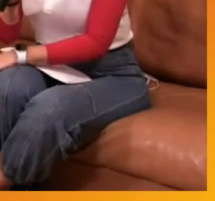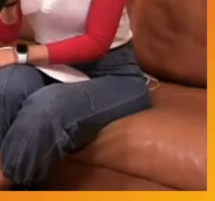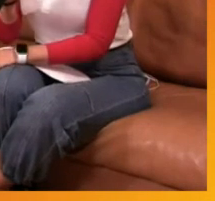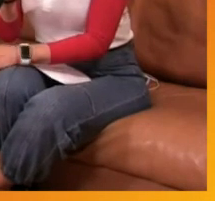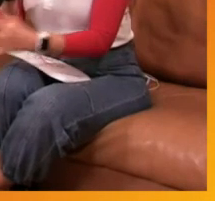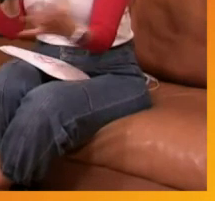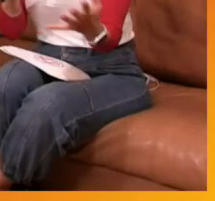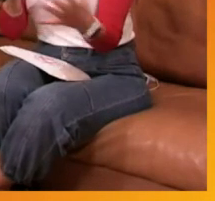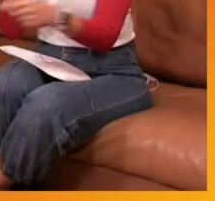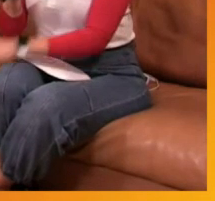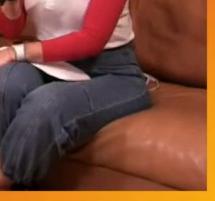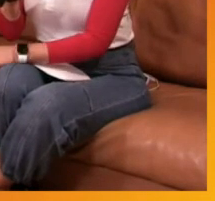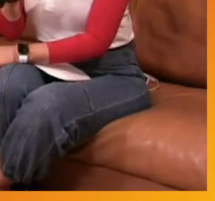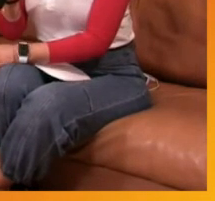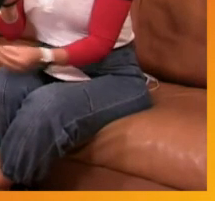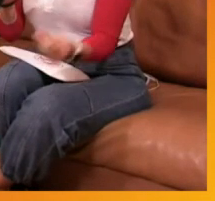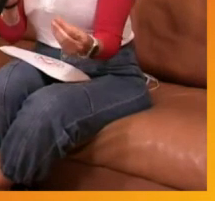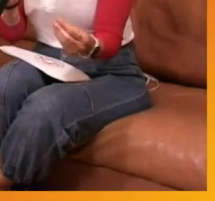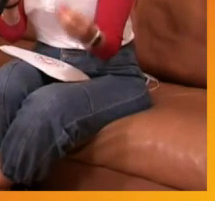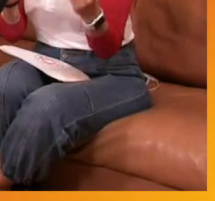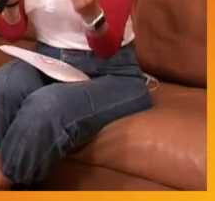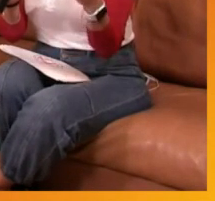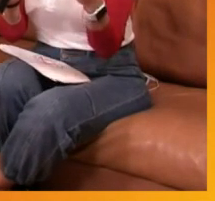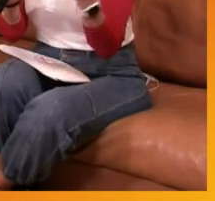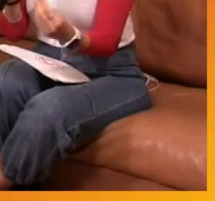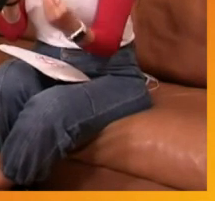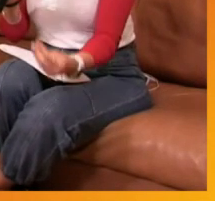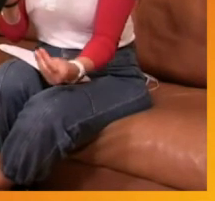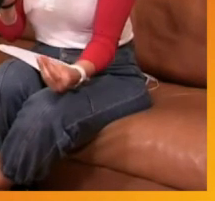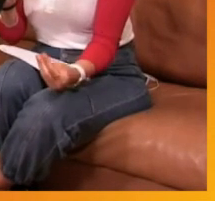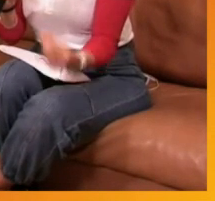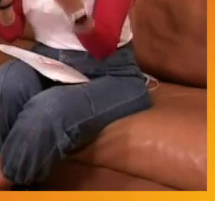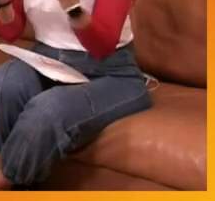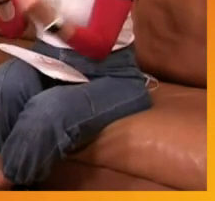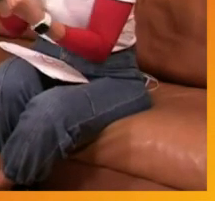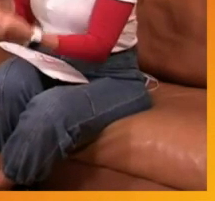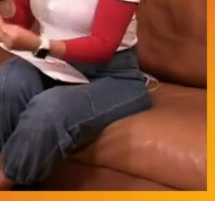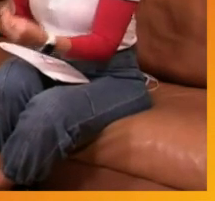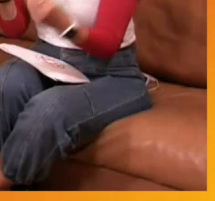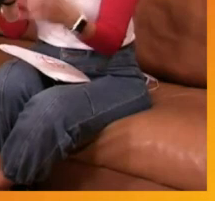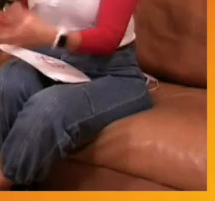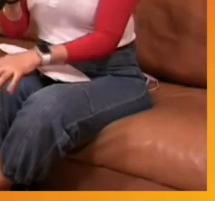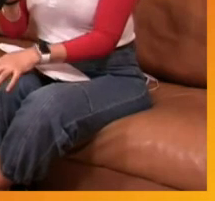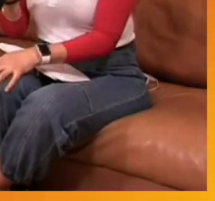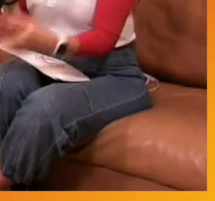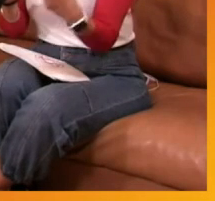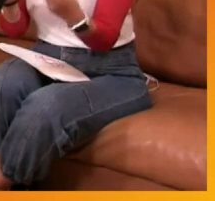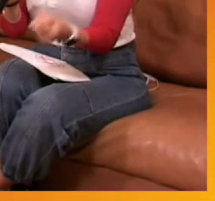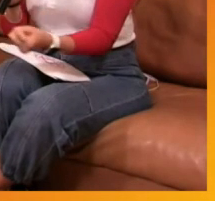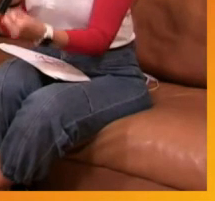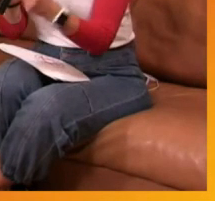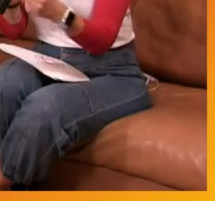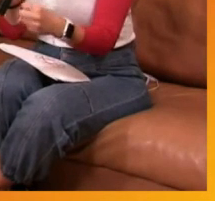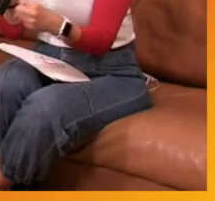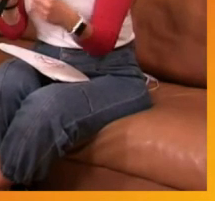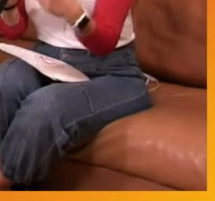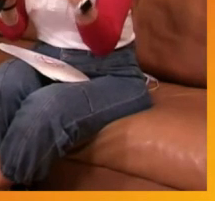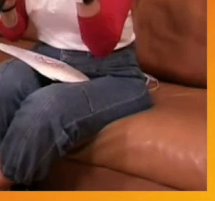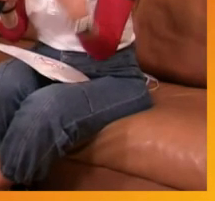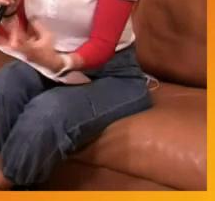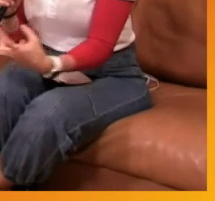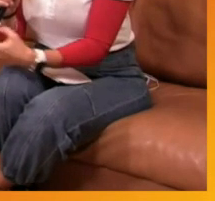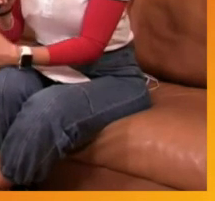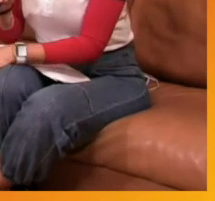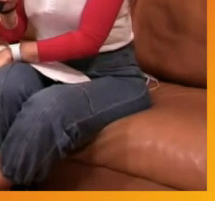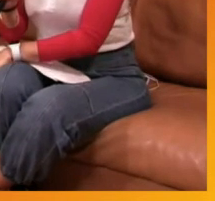oro. Es una ponencia que realmente tocó fibras internas en muchos de nosotros. La sentimos de verdad